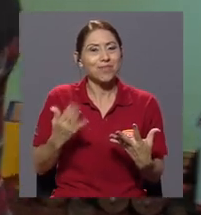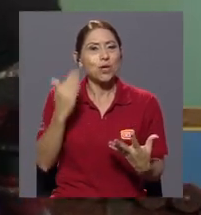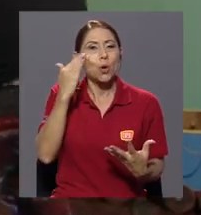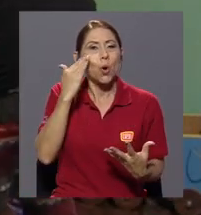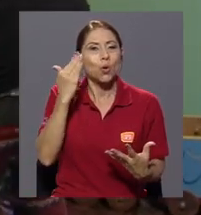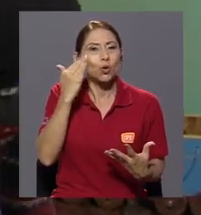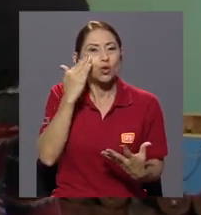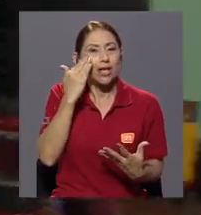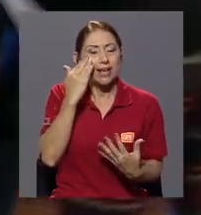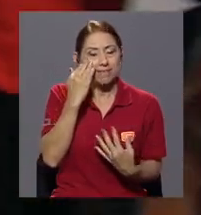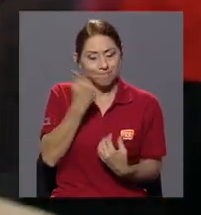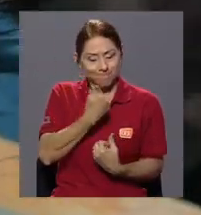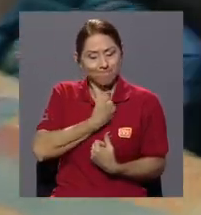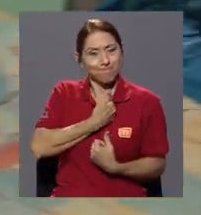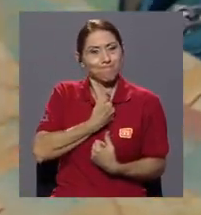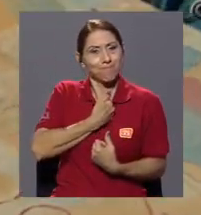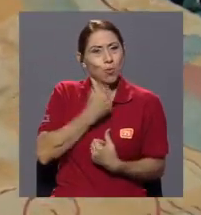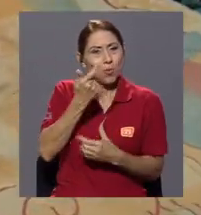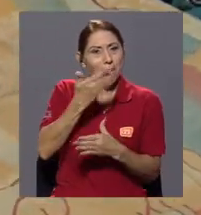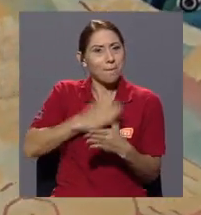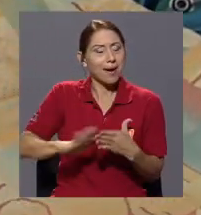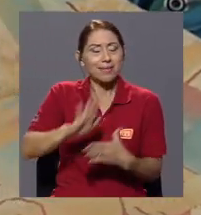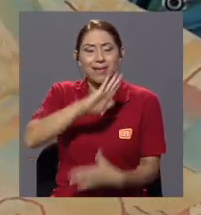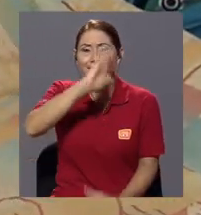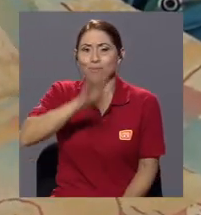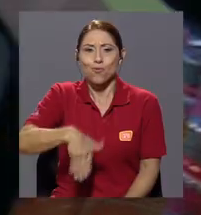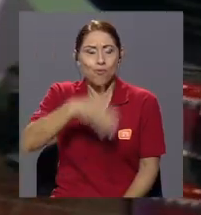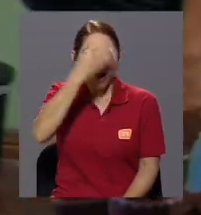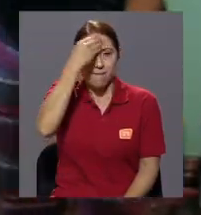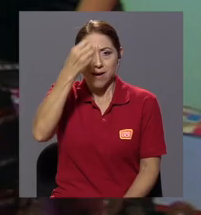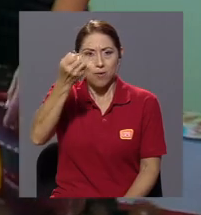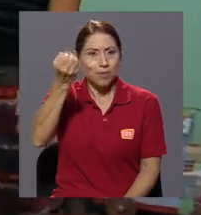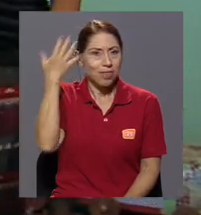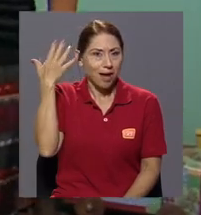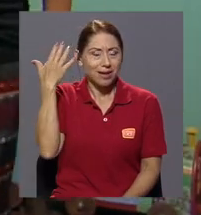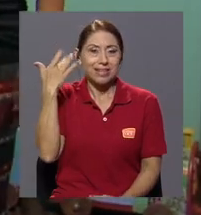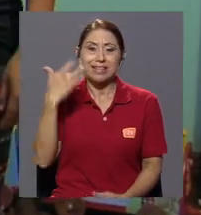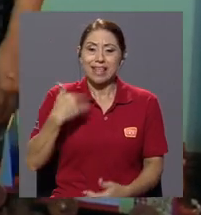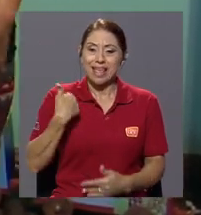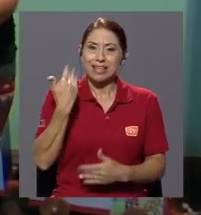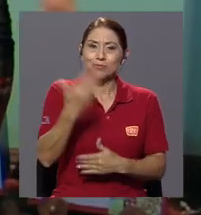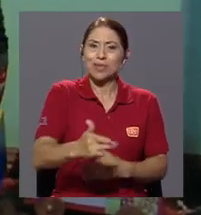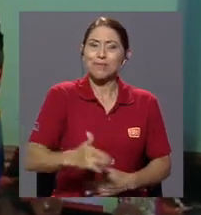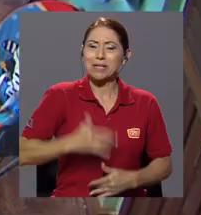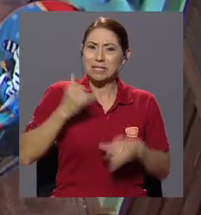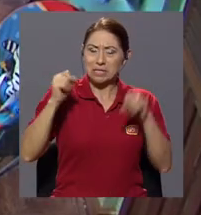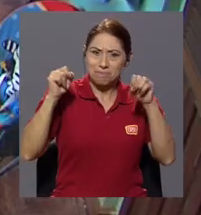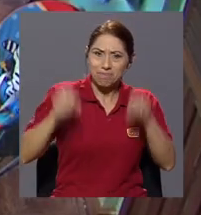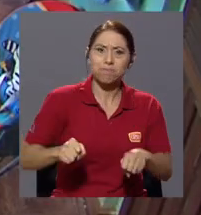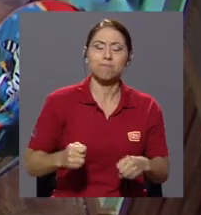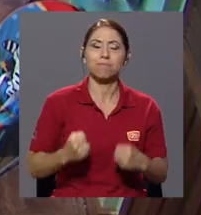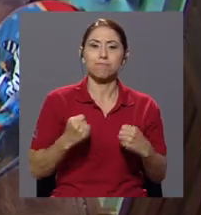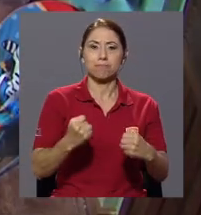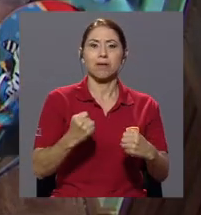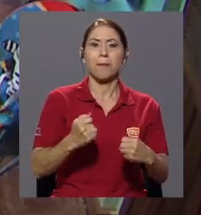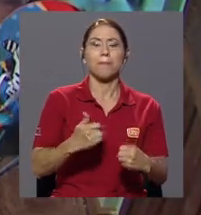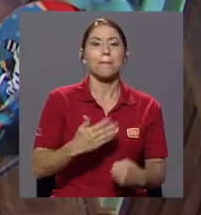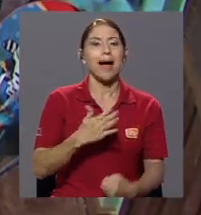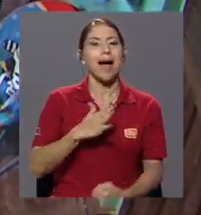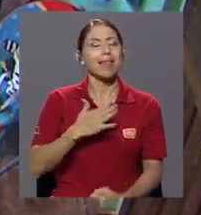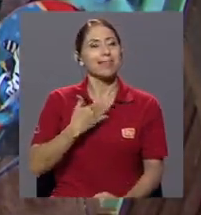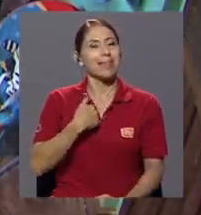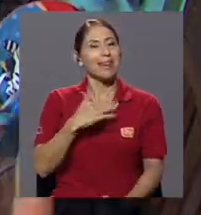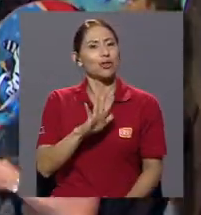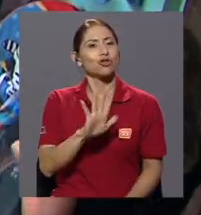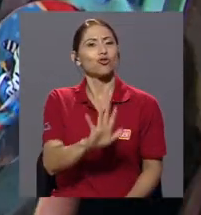conocer una parte de ella que no va a olvidar nunca después de eso va a sentir capaz en una forma va a tener